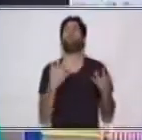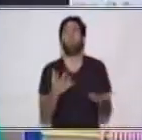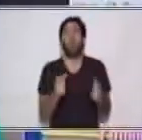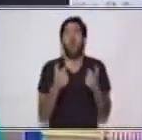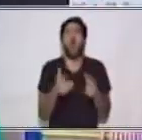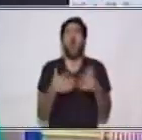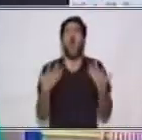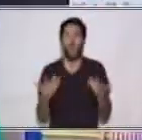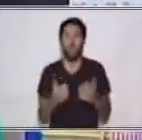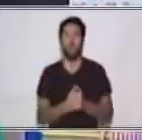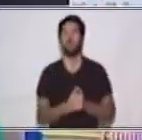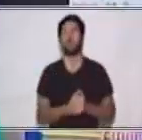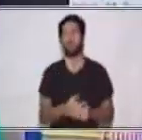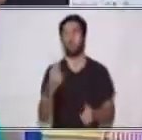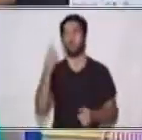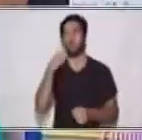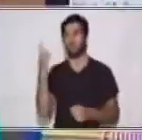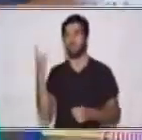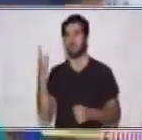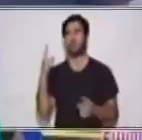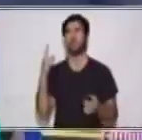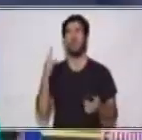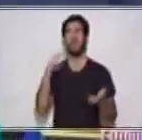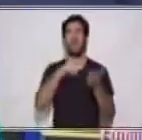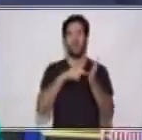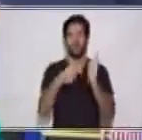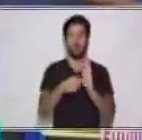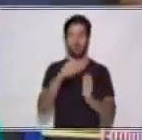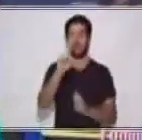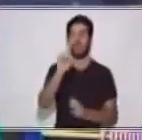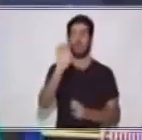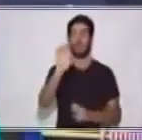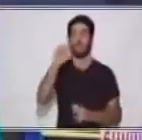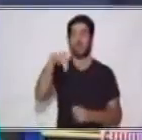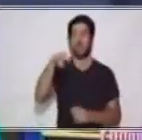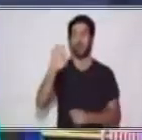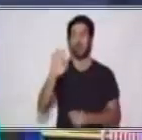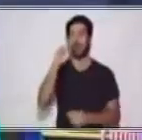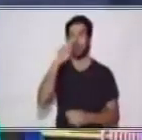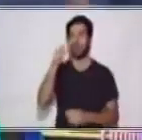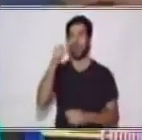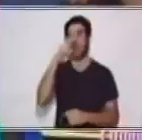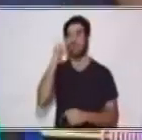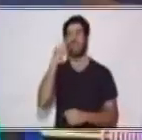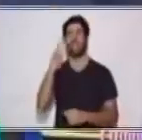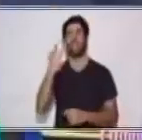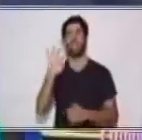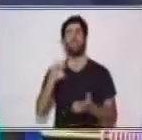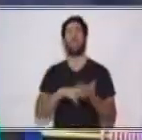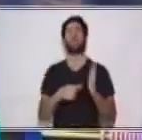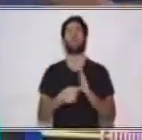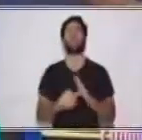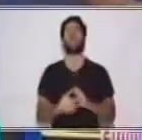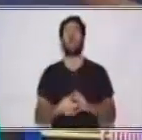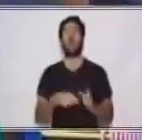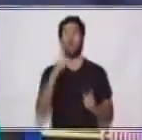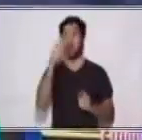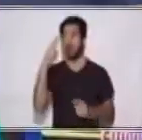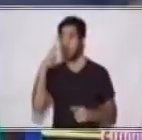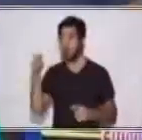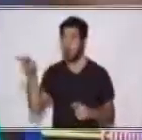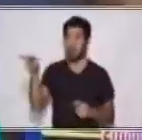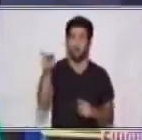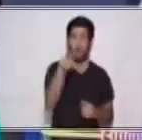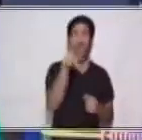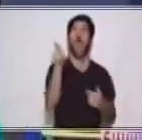punto de vista? Utilizará el significado denotativo, es decir, a partir de la realidad, a partir de los hechos que se pueden